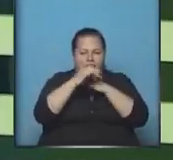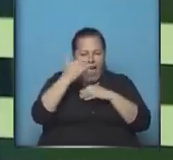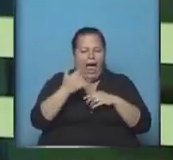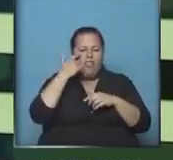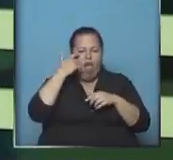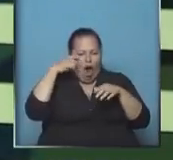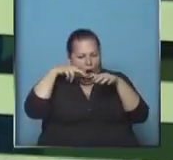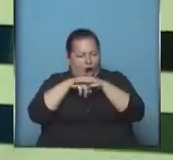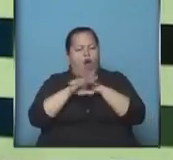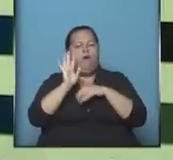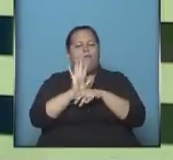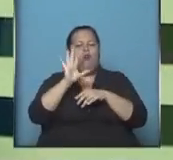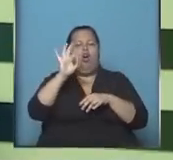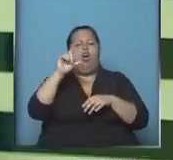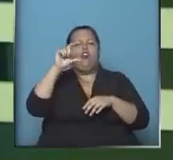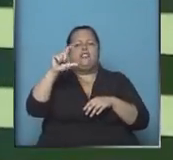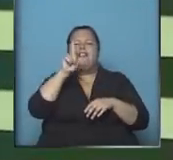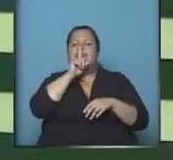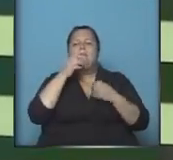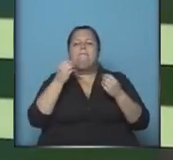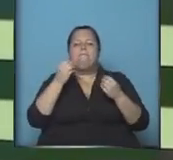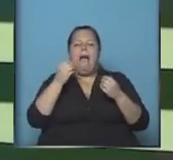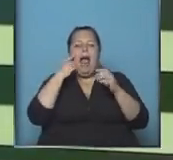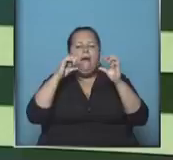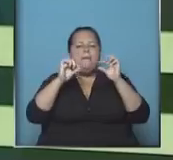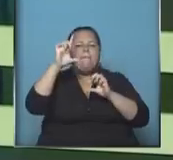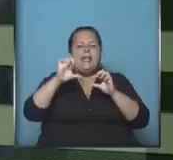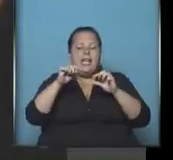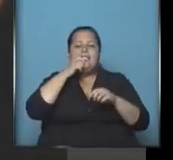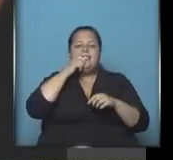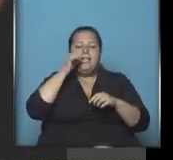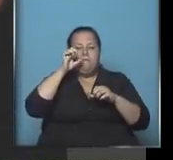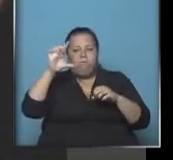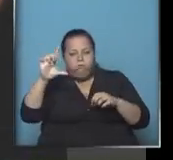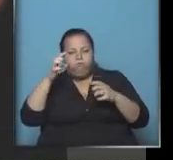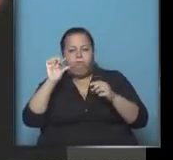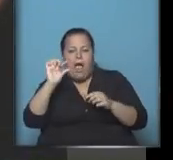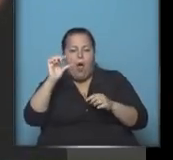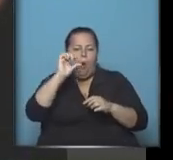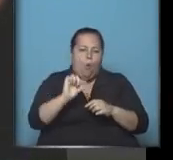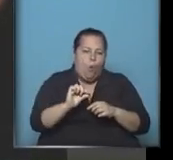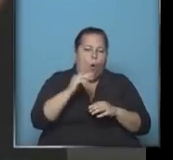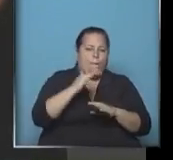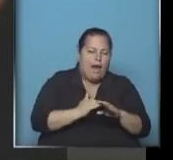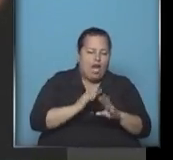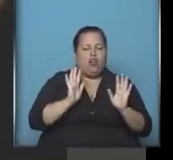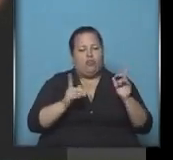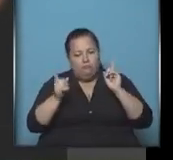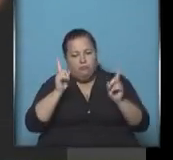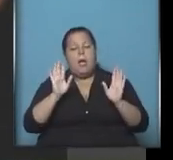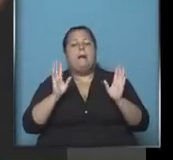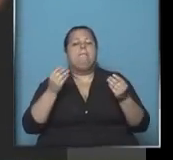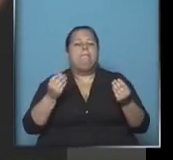de la retina que llamamos siete pares de valores de espesor o sea si hay edema hay más espesor y 6 menos edema y menos espesor